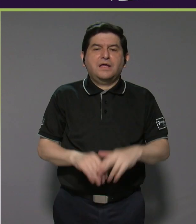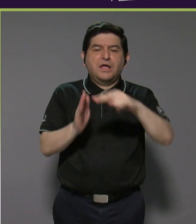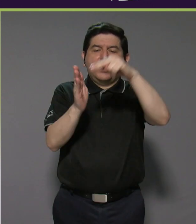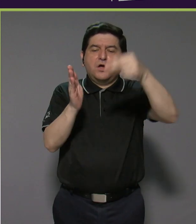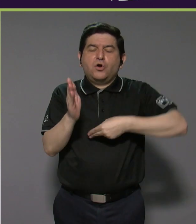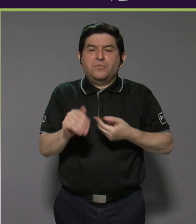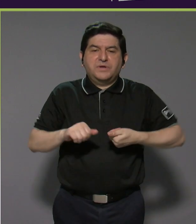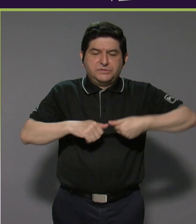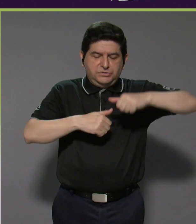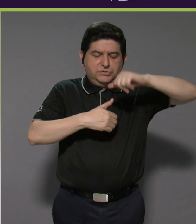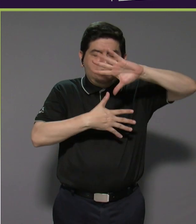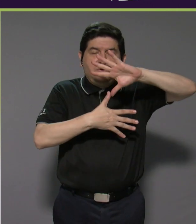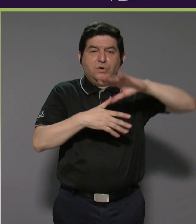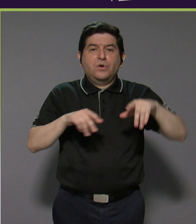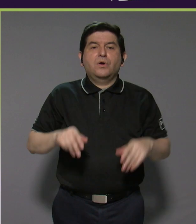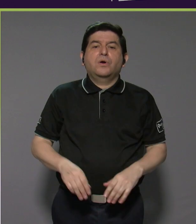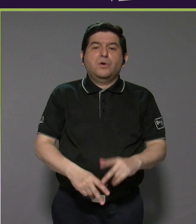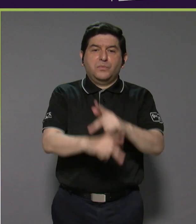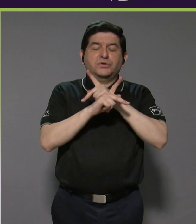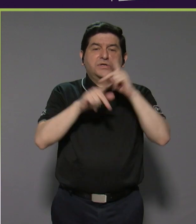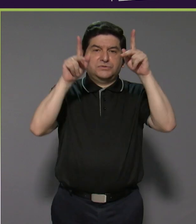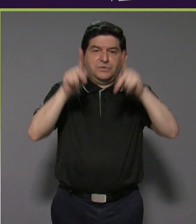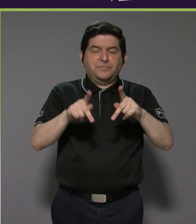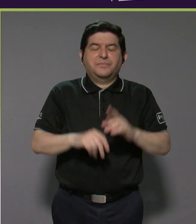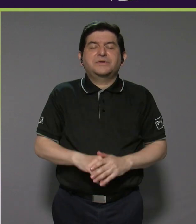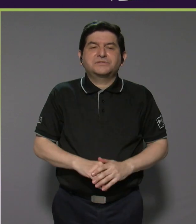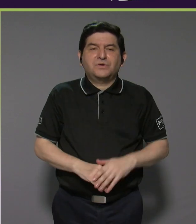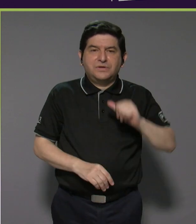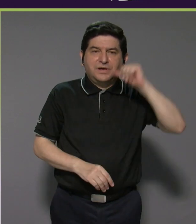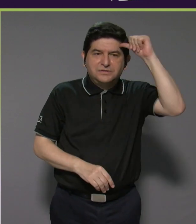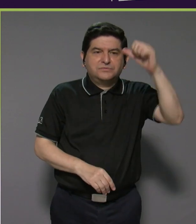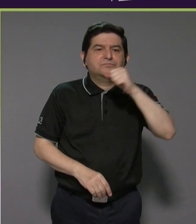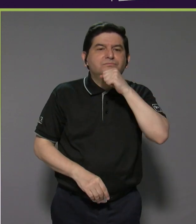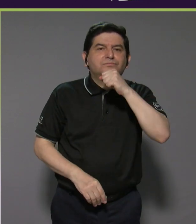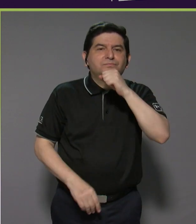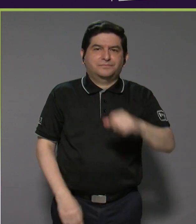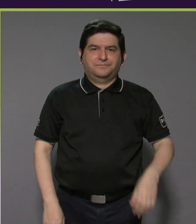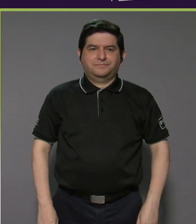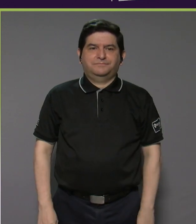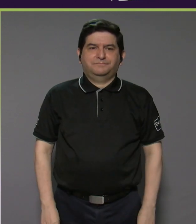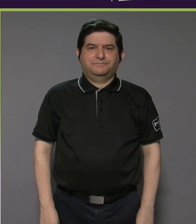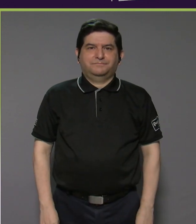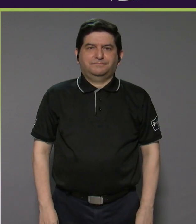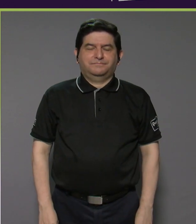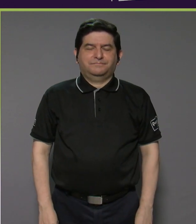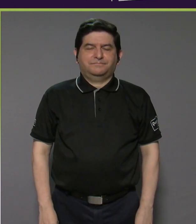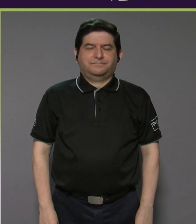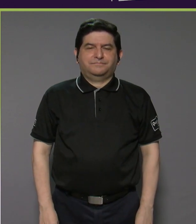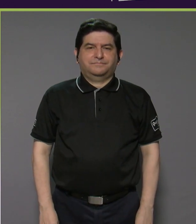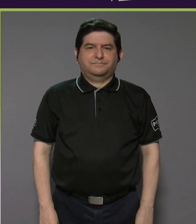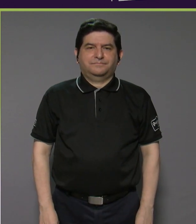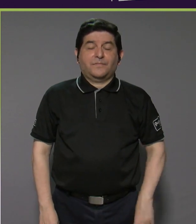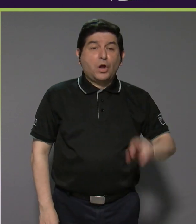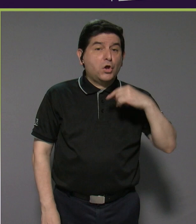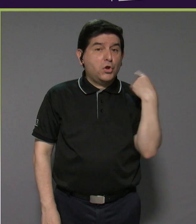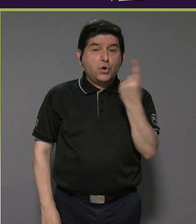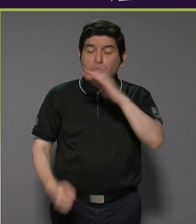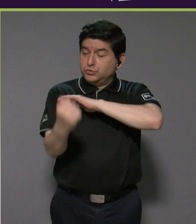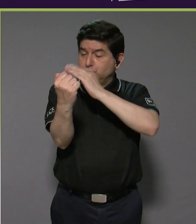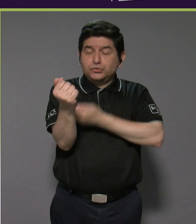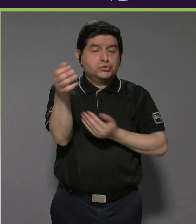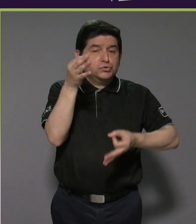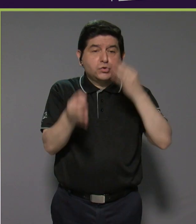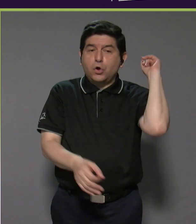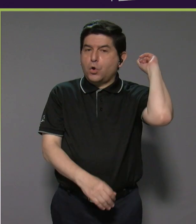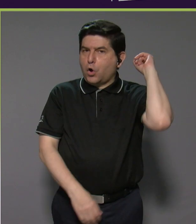Convención Interamericana para la Protección de las Personas Mayores. Entonces, no solo el Poder Judicial tiene